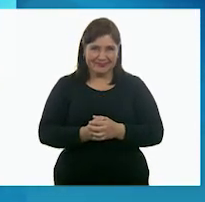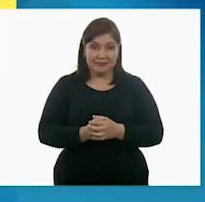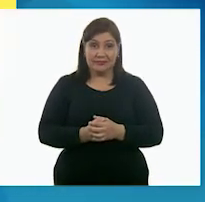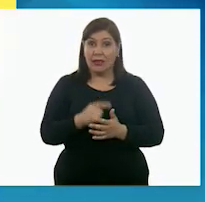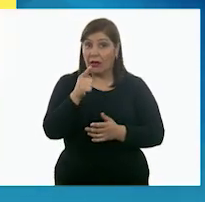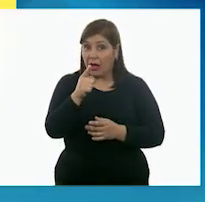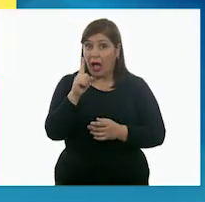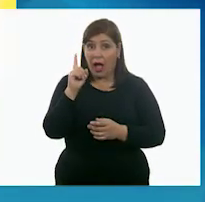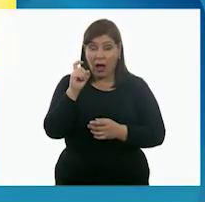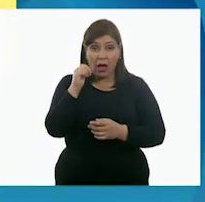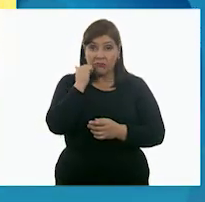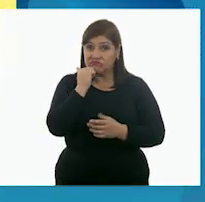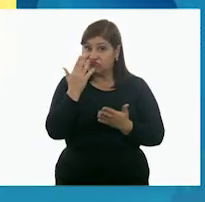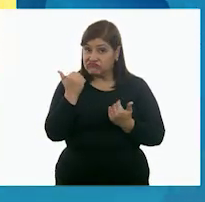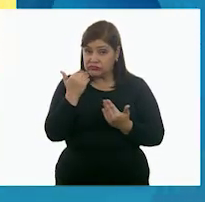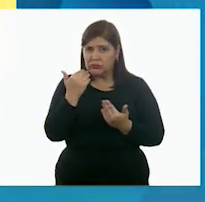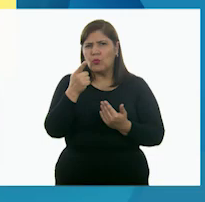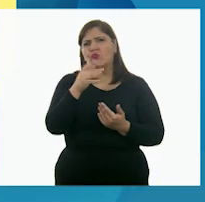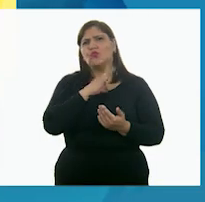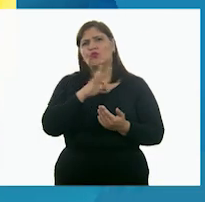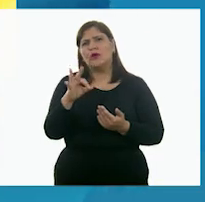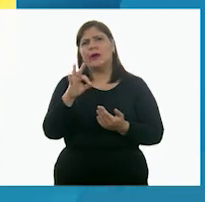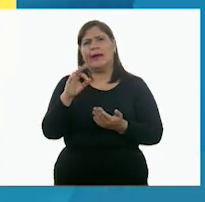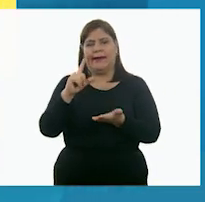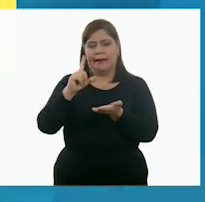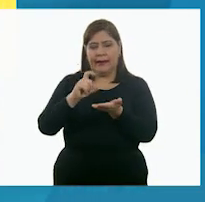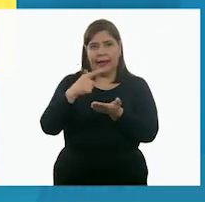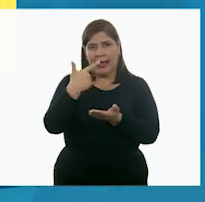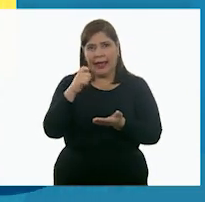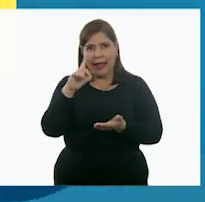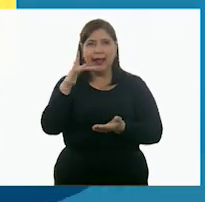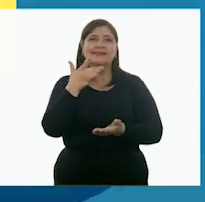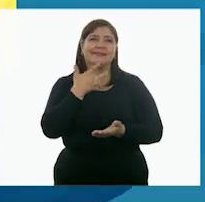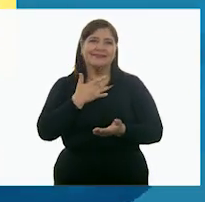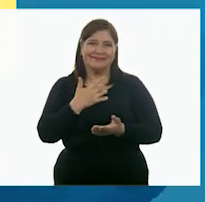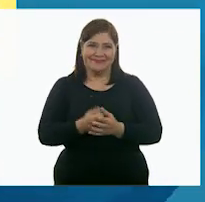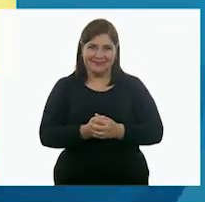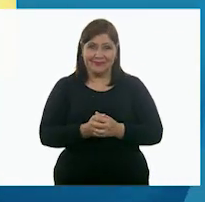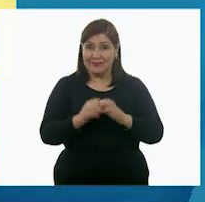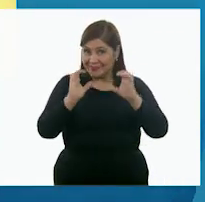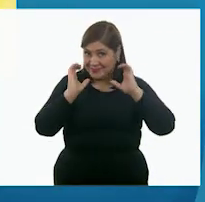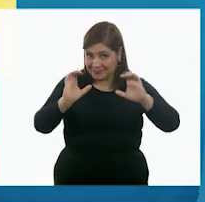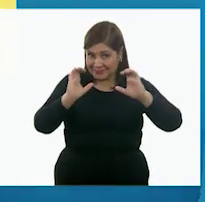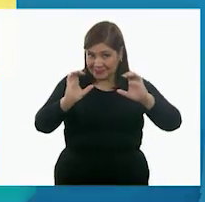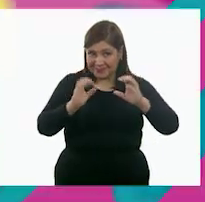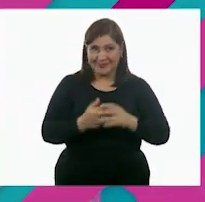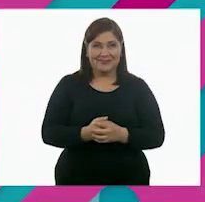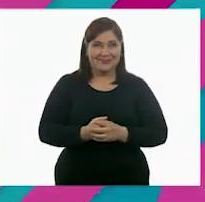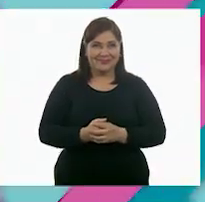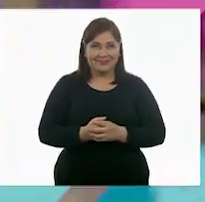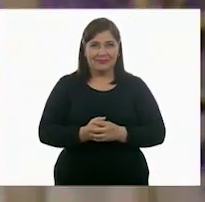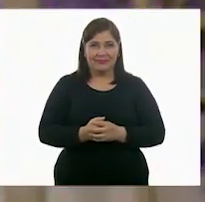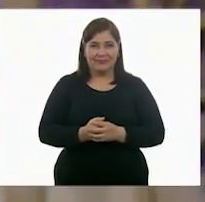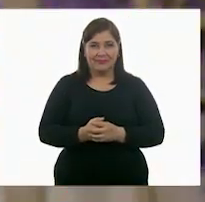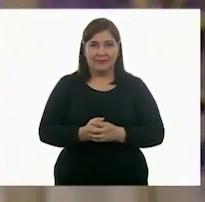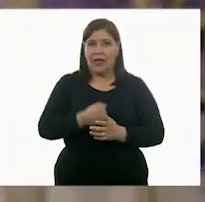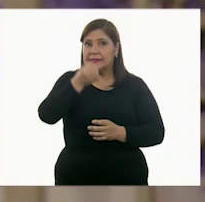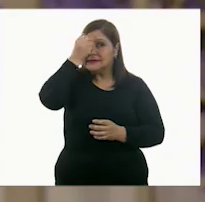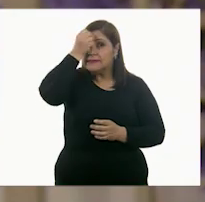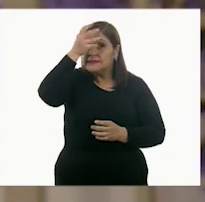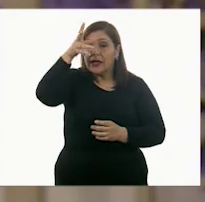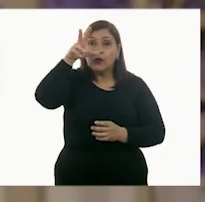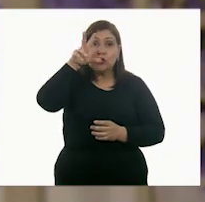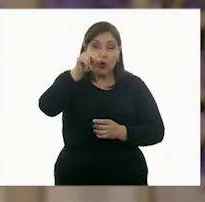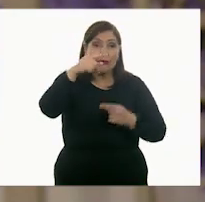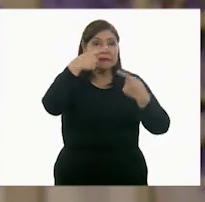Si no tienes agua y jabón, usa desinfectantes a base de alcohol. ¡Cuídate! No olvides